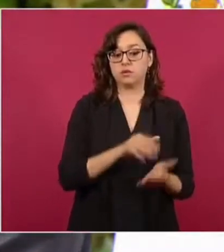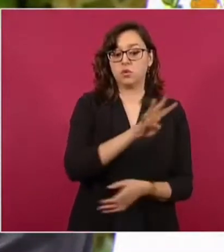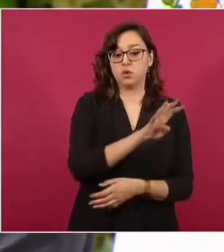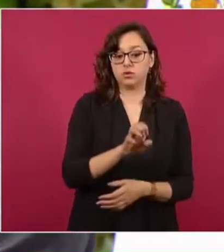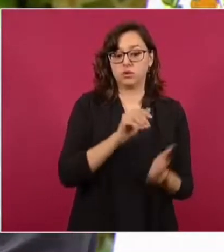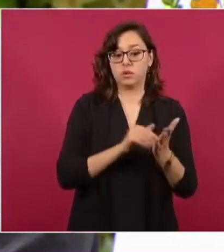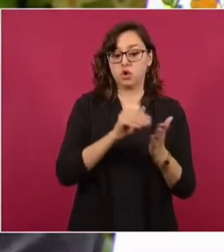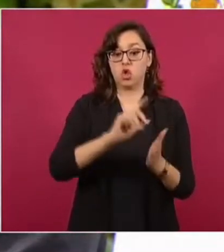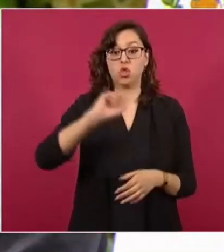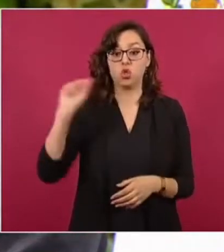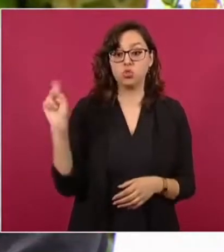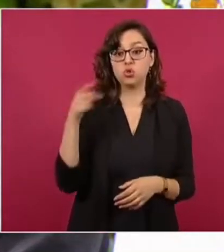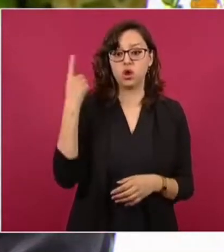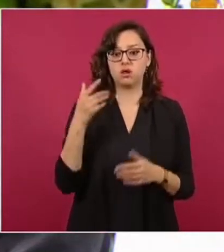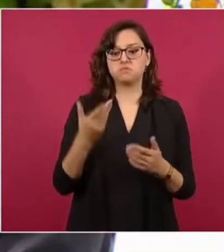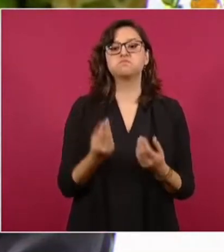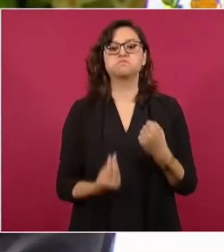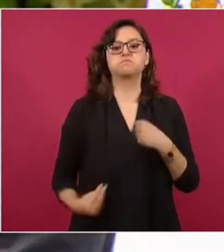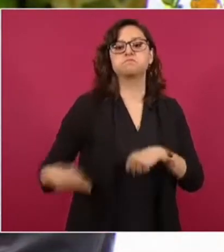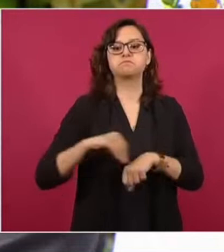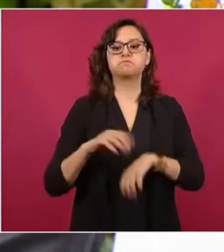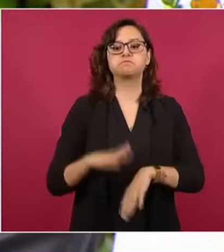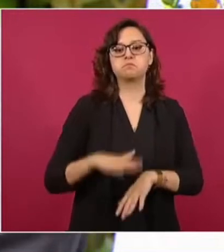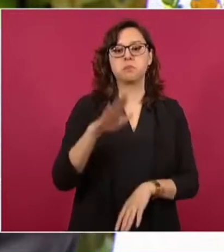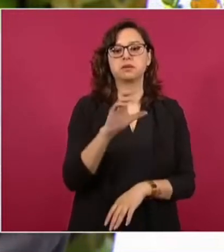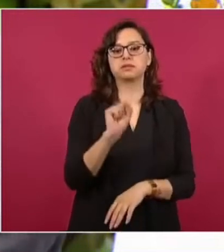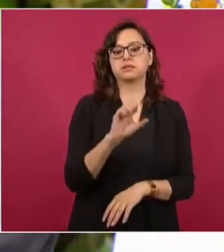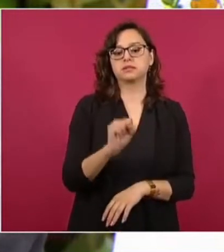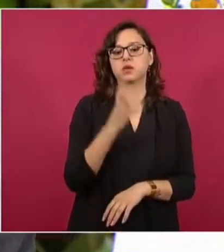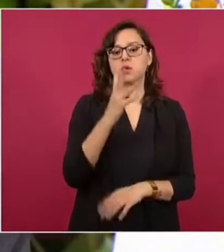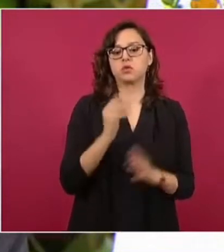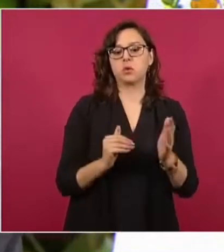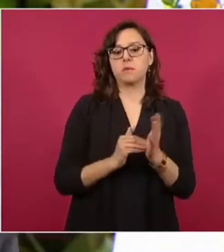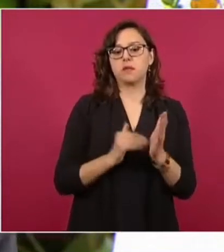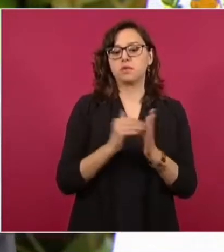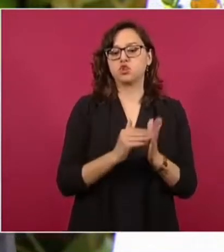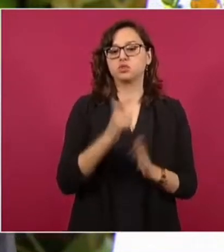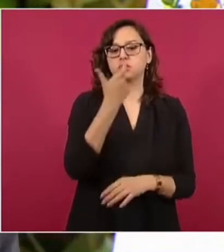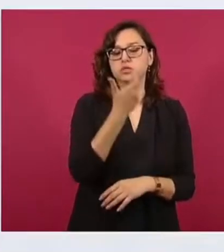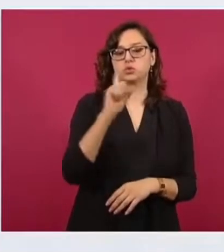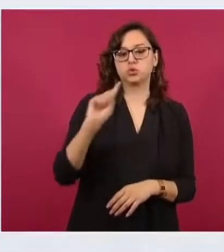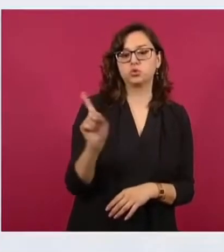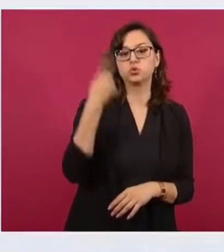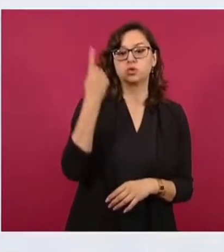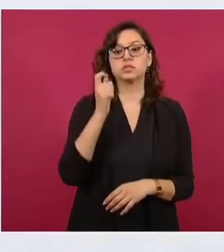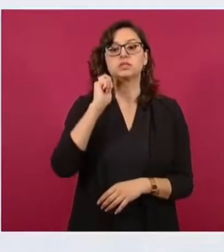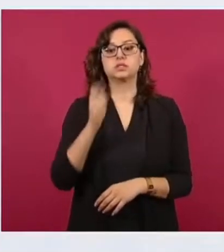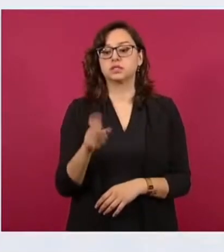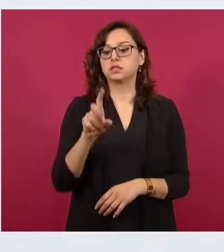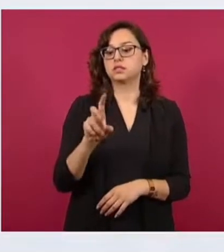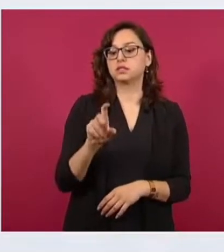47,400 millones de dólares a 64,000 millones de dólares, un incremento del